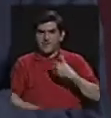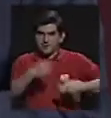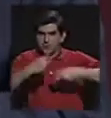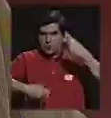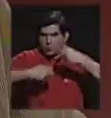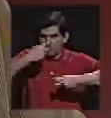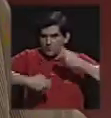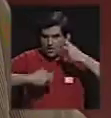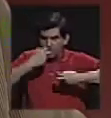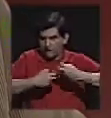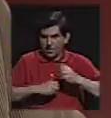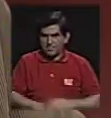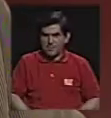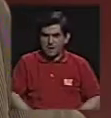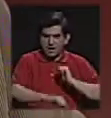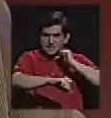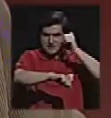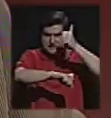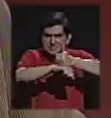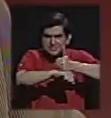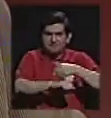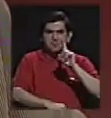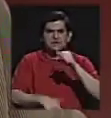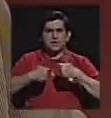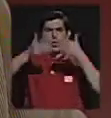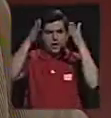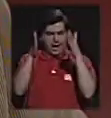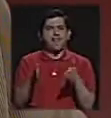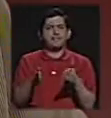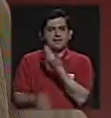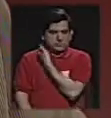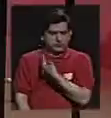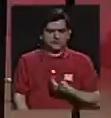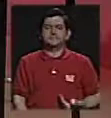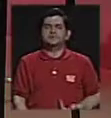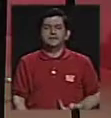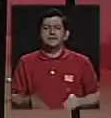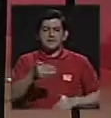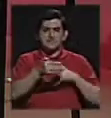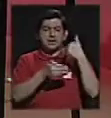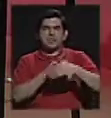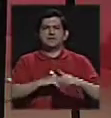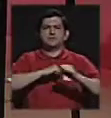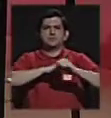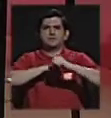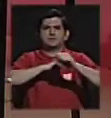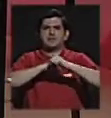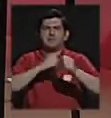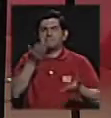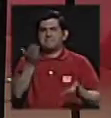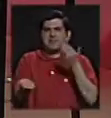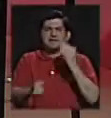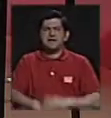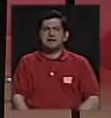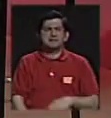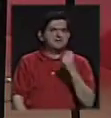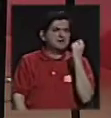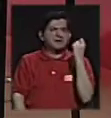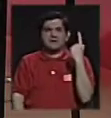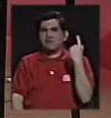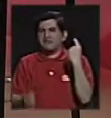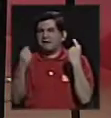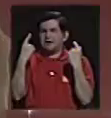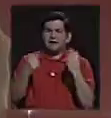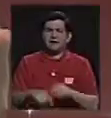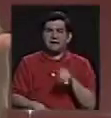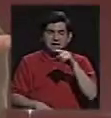problema de que se plantea un candidato presidencial y luego las campañas dispersas por la Asamblea